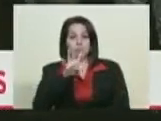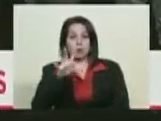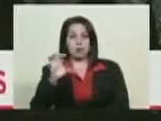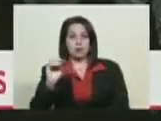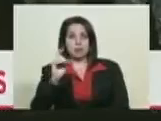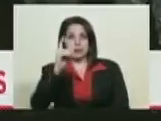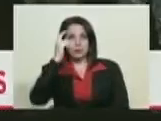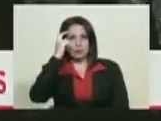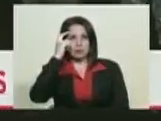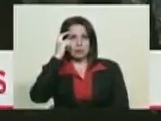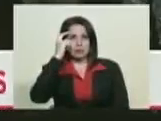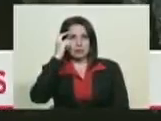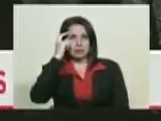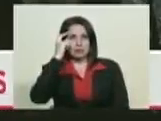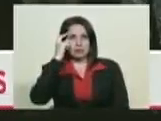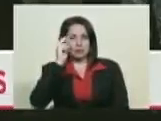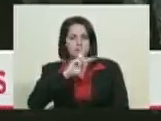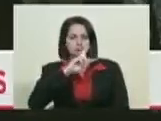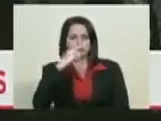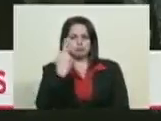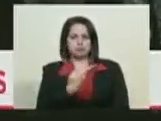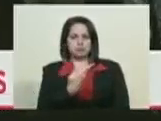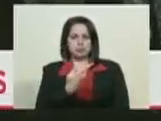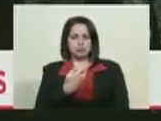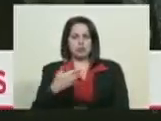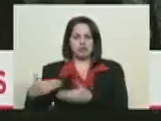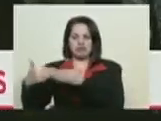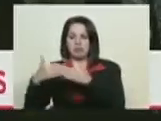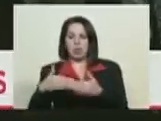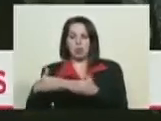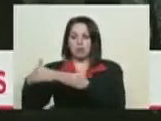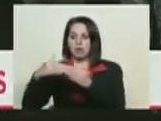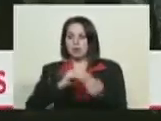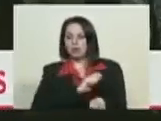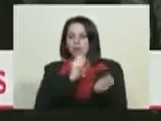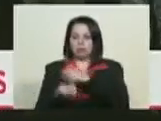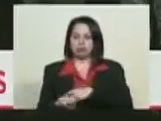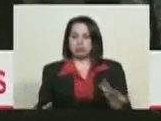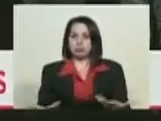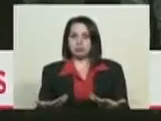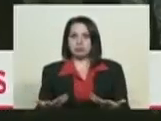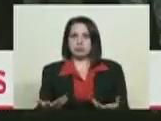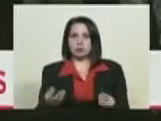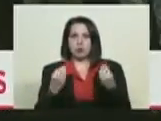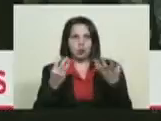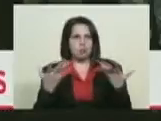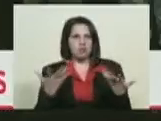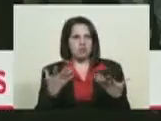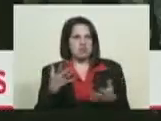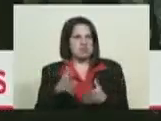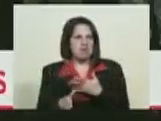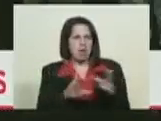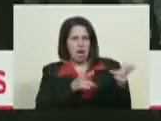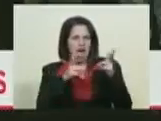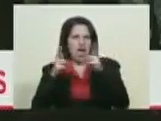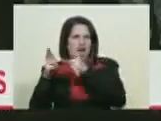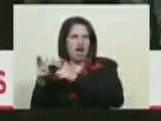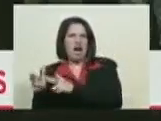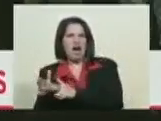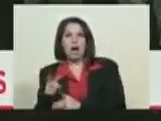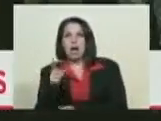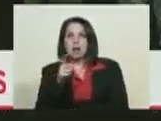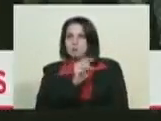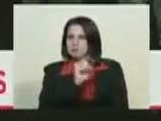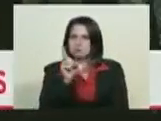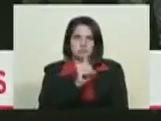días, le volteamos la jugada al imperialismo. ¿Y cómo se la volteamos? Con armas, con